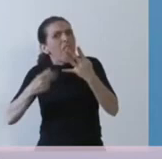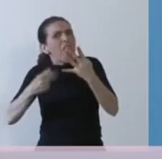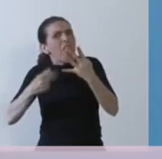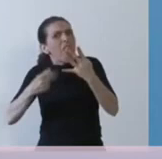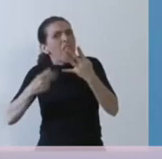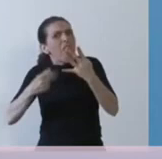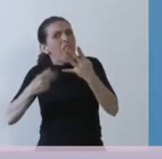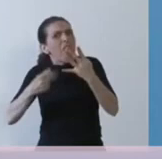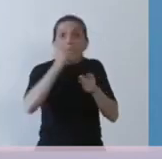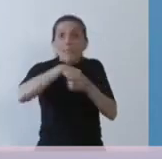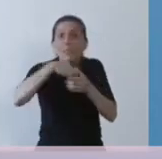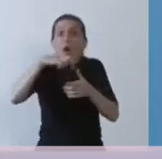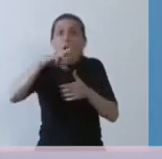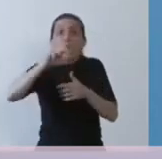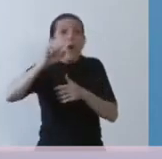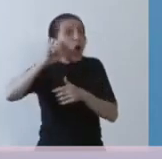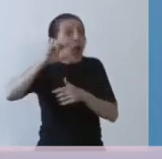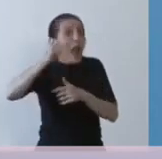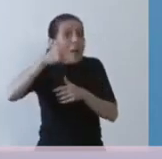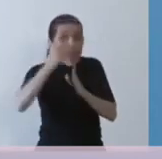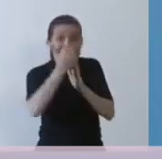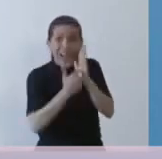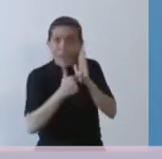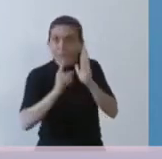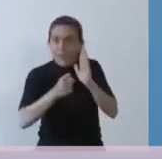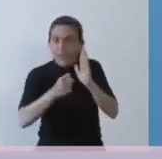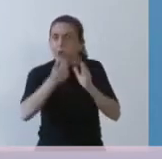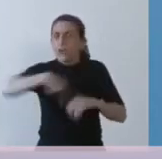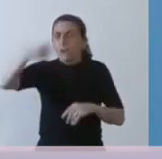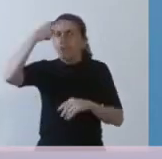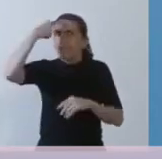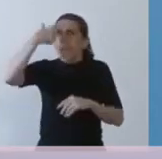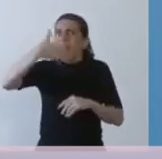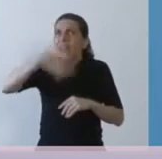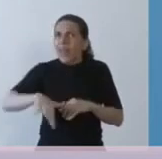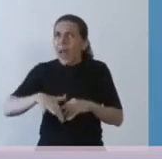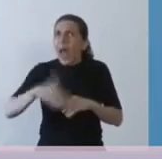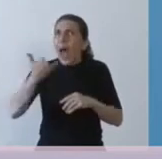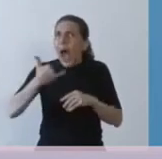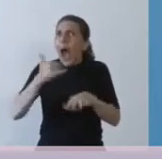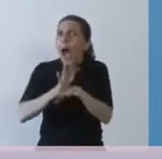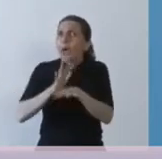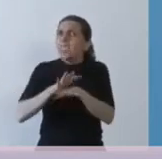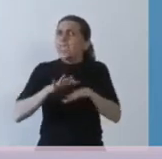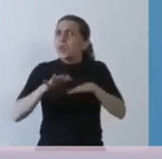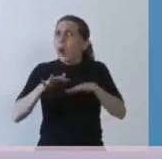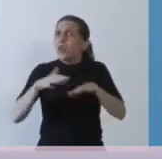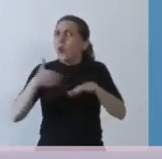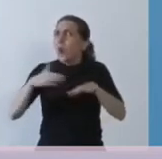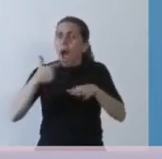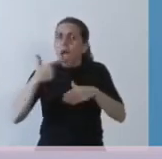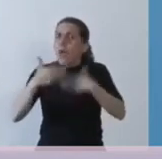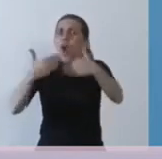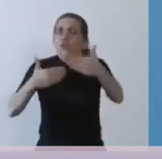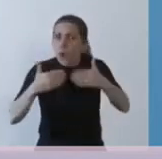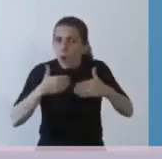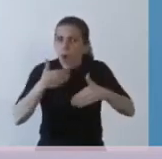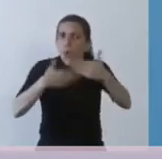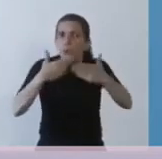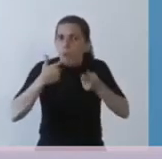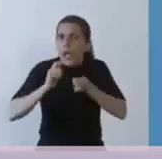este programa entendamos Que estamos en circunstancias que evolucionan todo el tiempo circunstancias que son